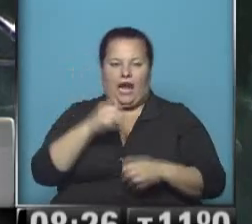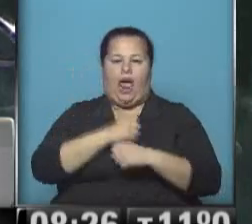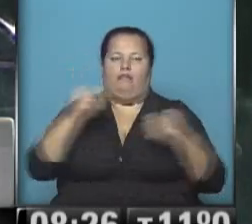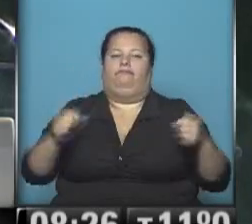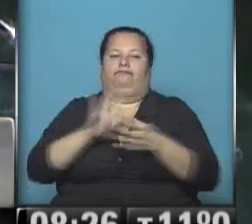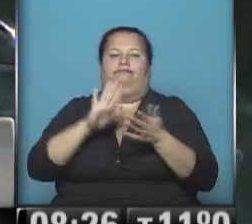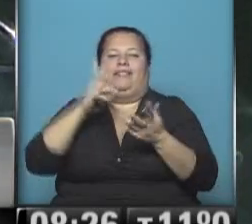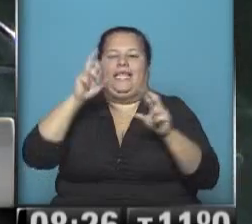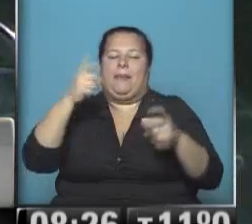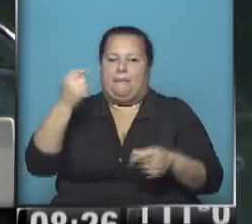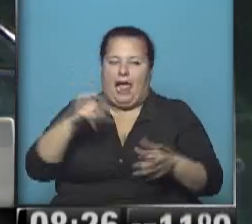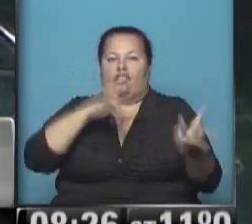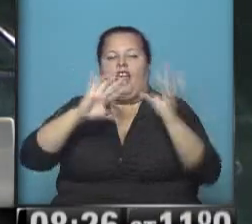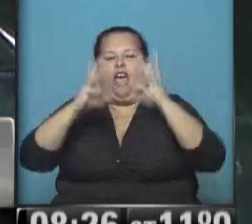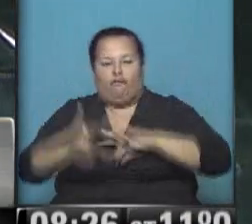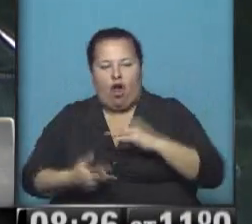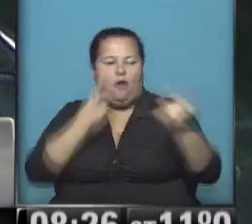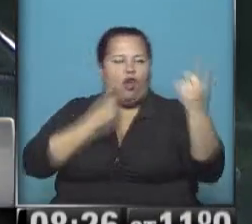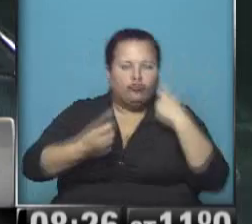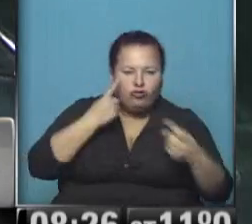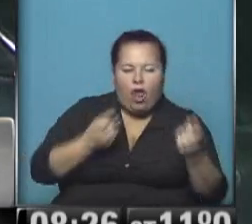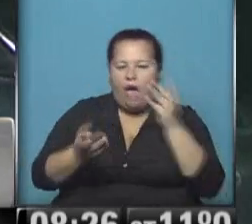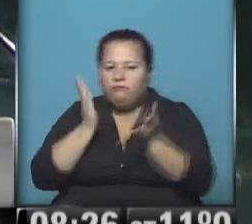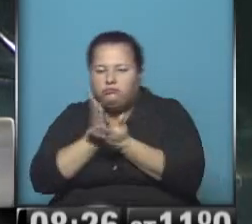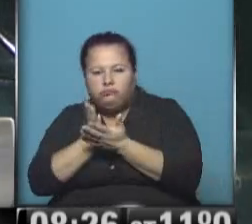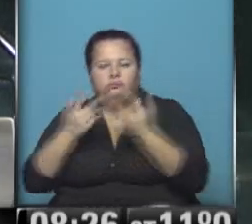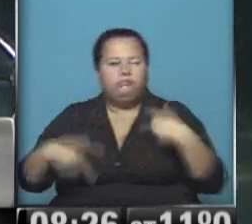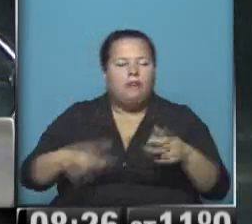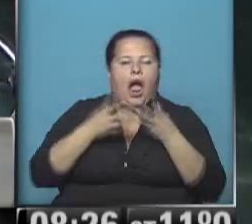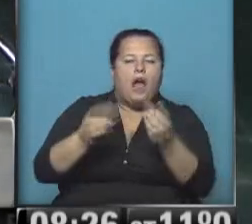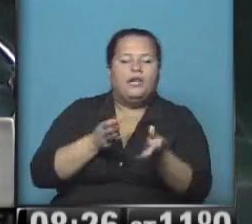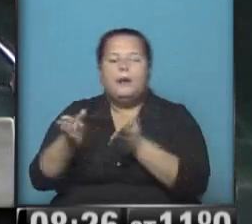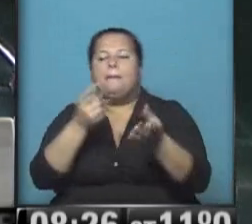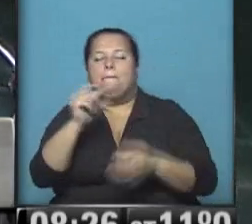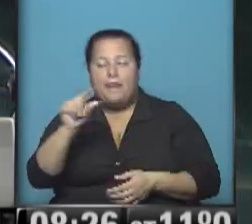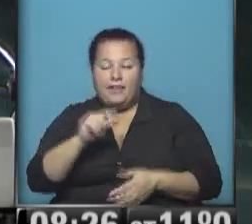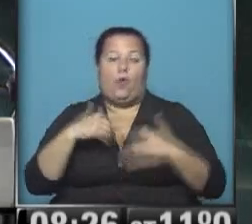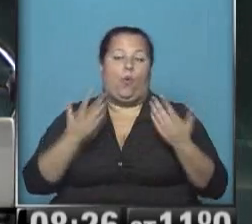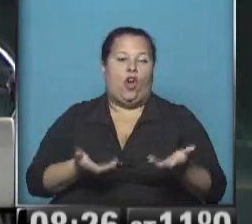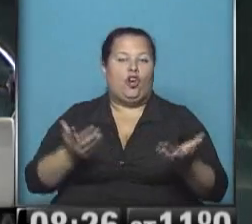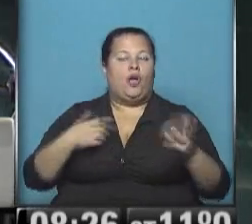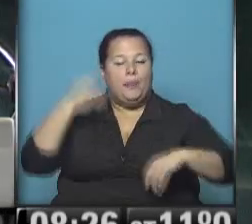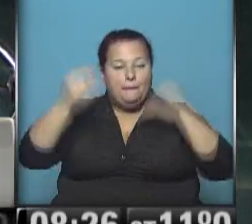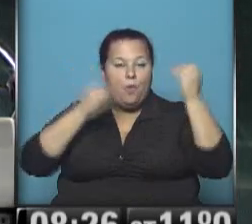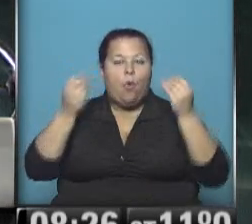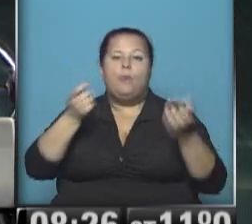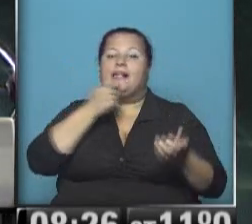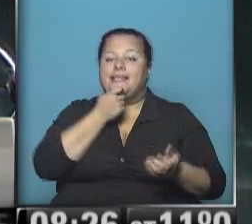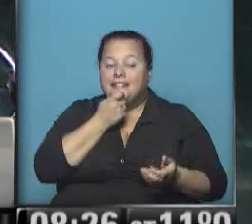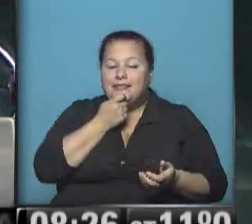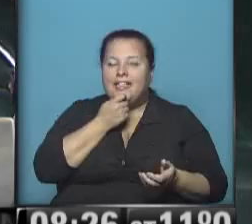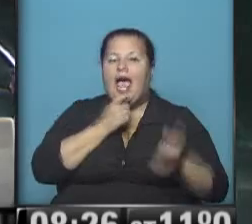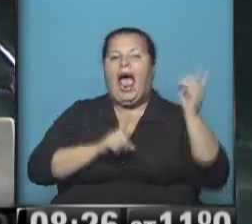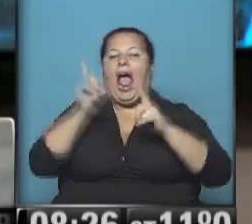sistema financiero desde otro lugar regulando los supervisándolo orientando el crédito y bueno me preocupo un poco cuando esté